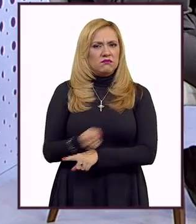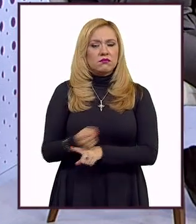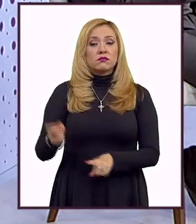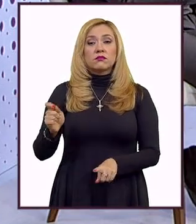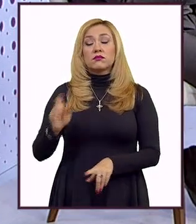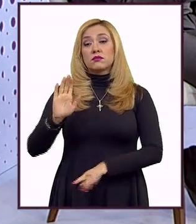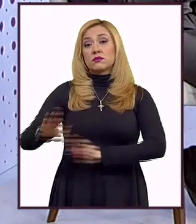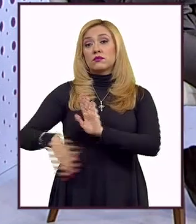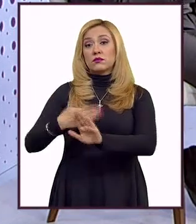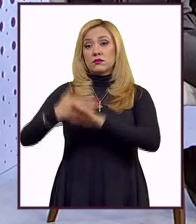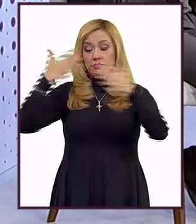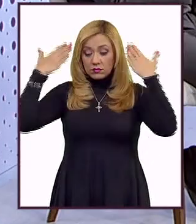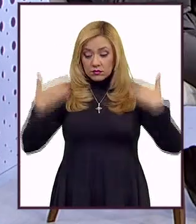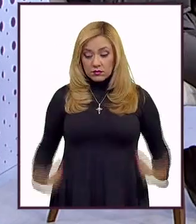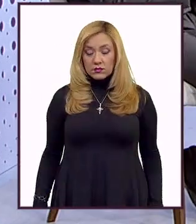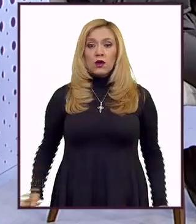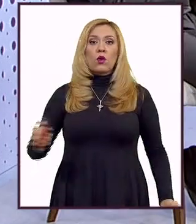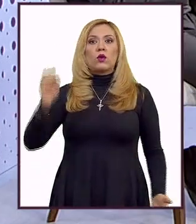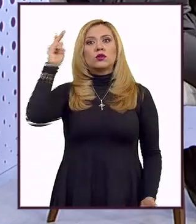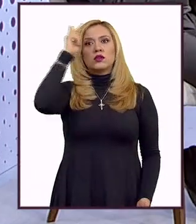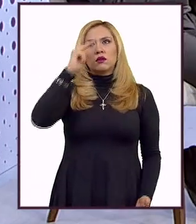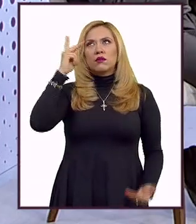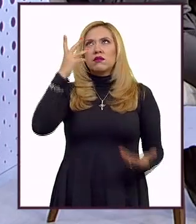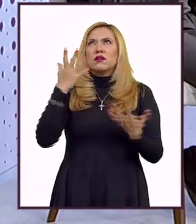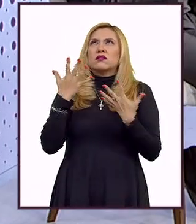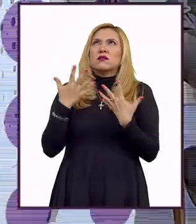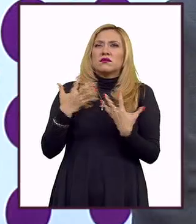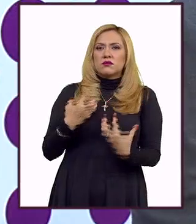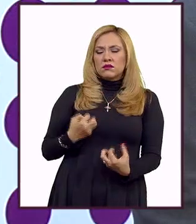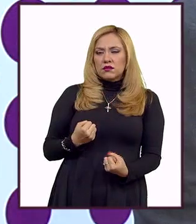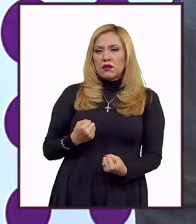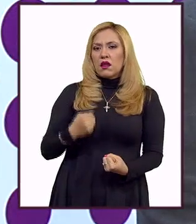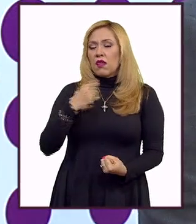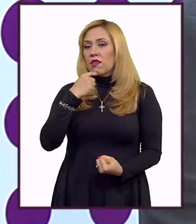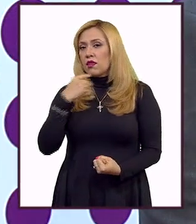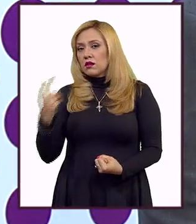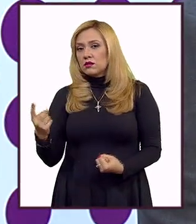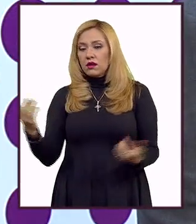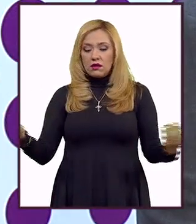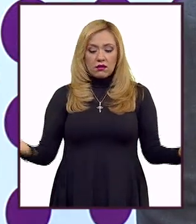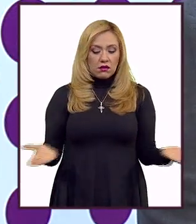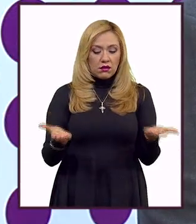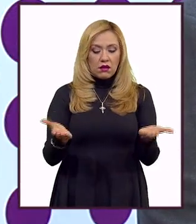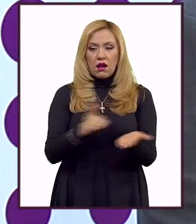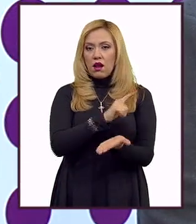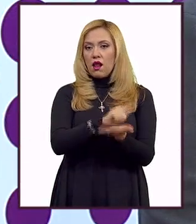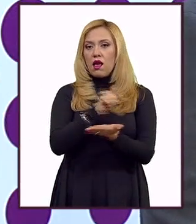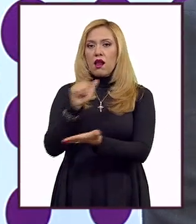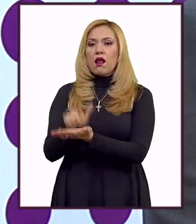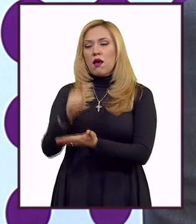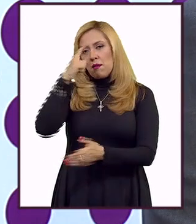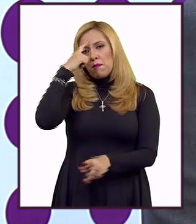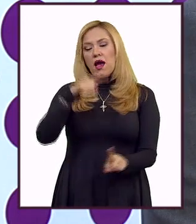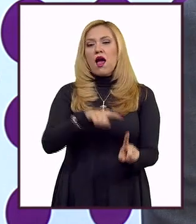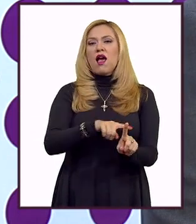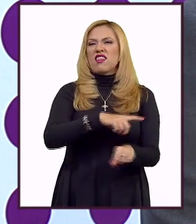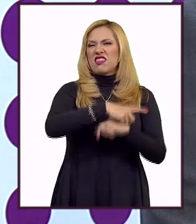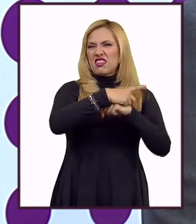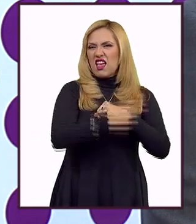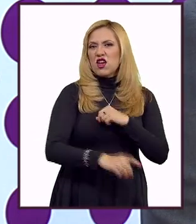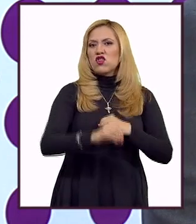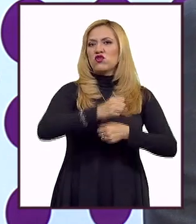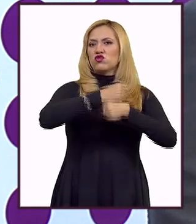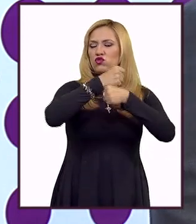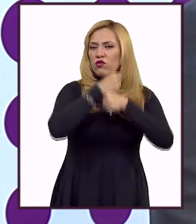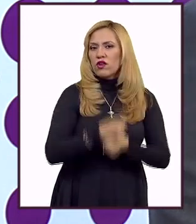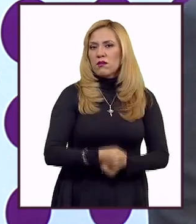integridad física o psicológica de la persona y dice ambas convenciones dice con el objeto de causar daño o sufrimiento